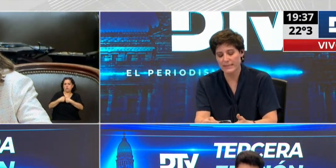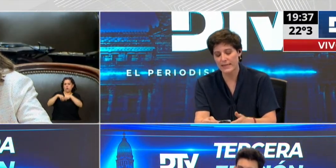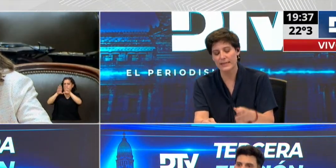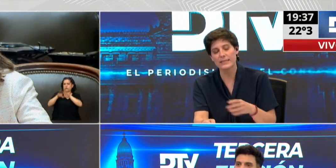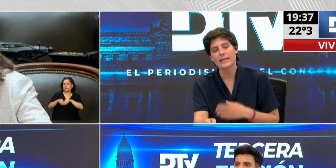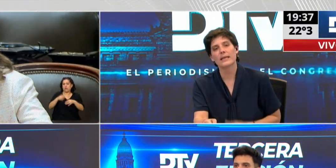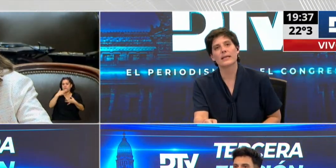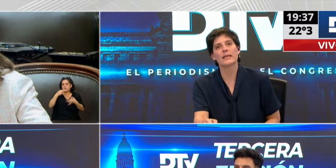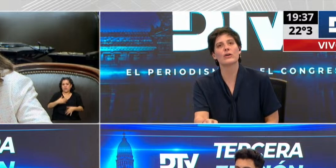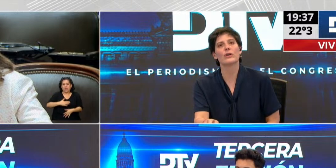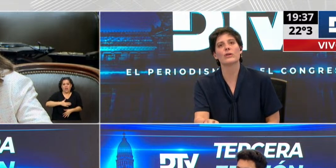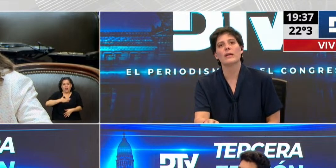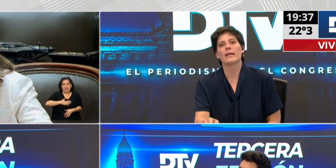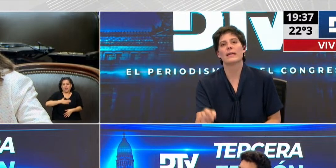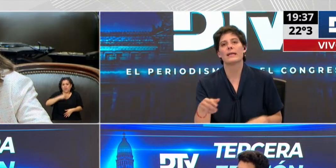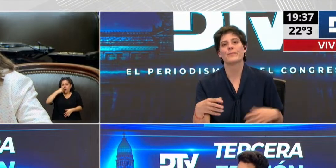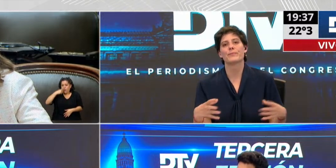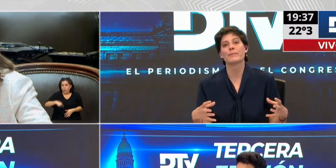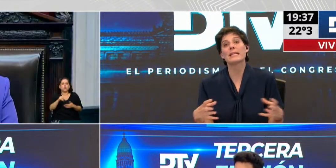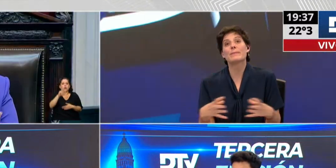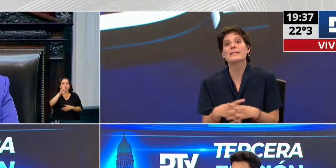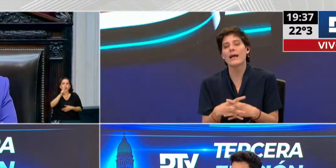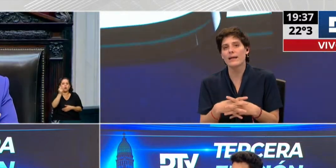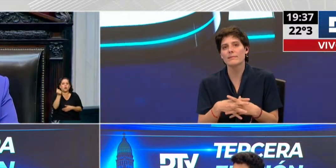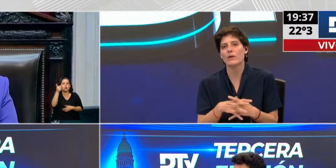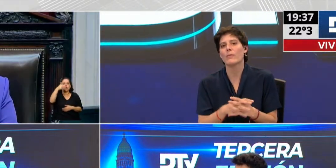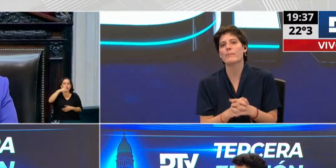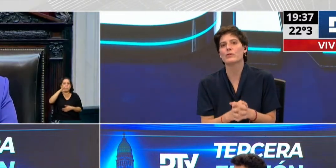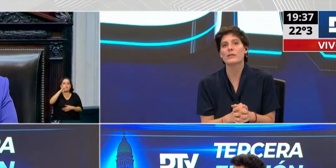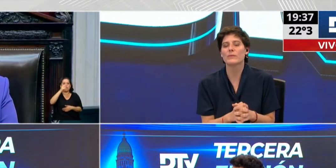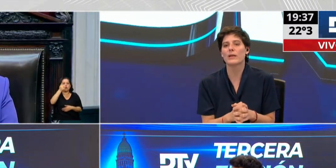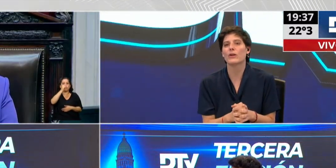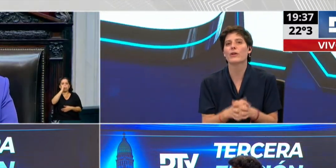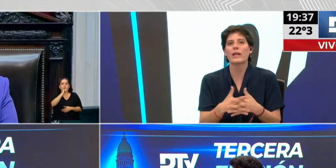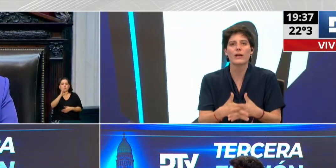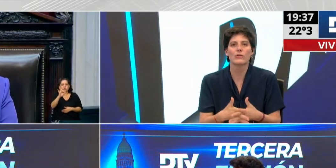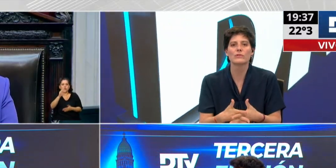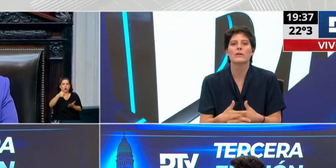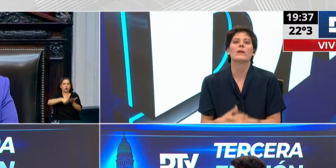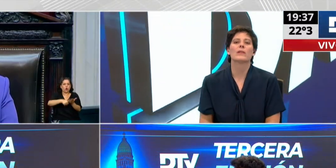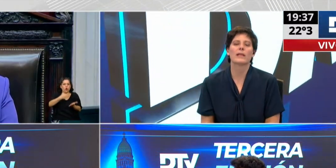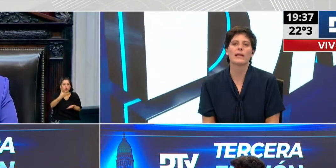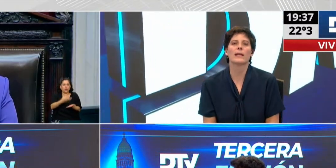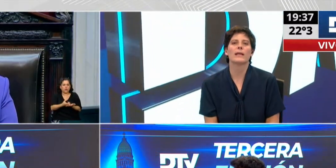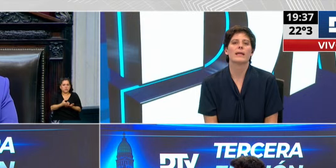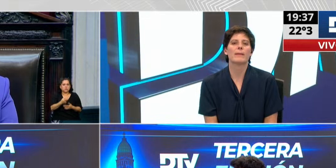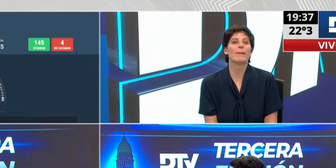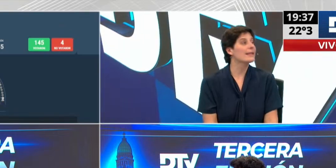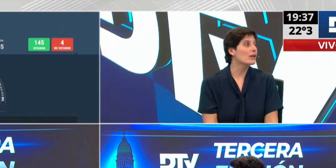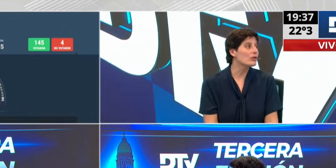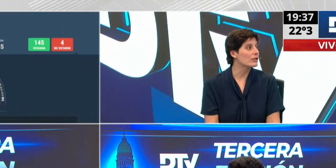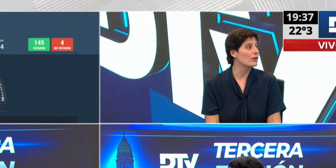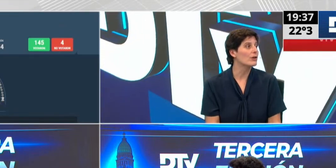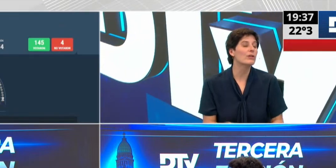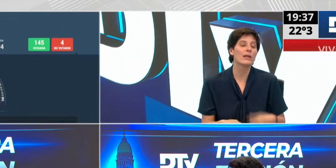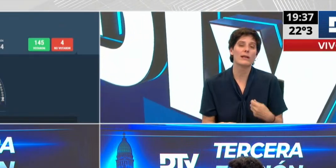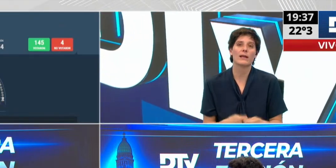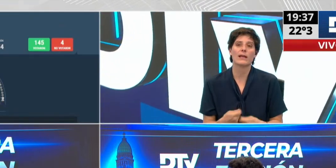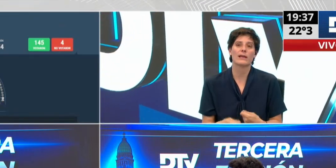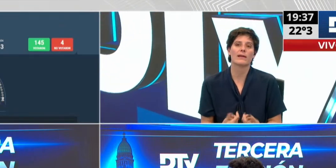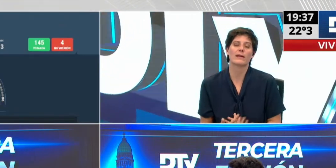de los pacientes y con minimizar lo más posible los riesgos de mal diagnóstico,